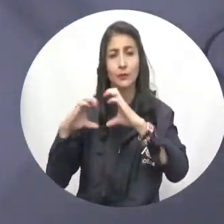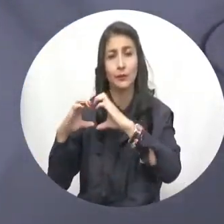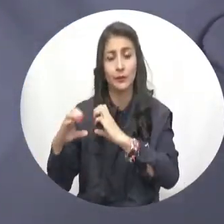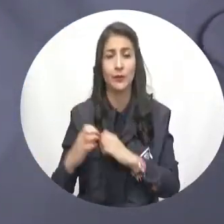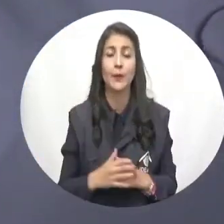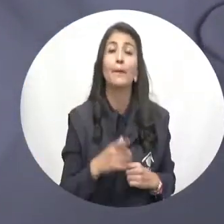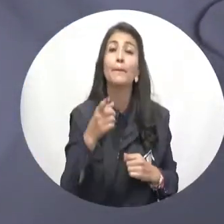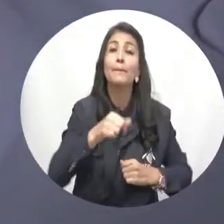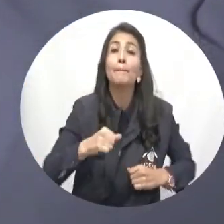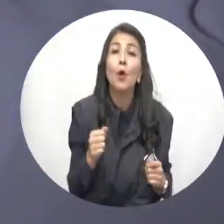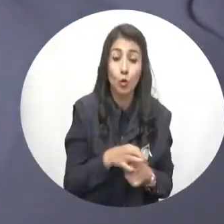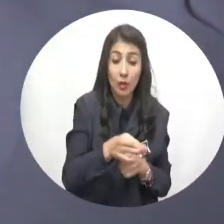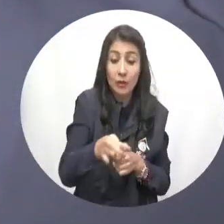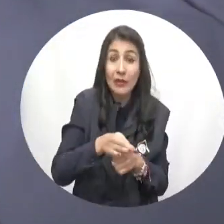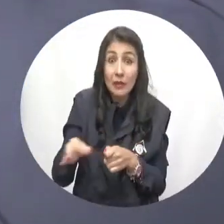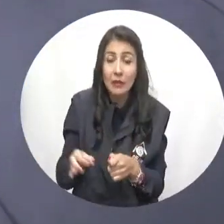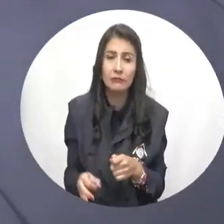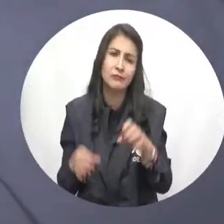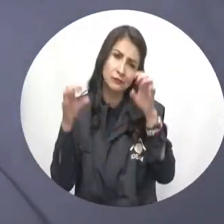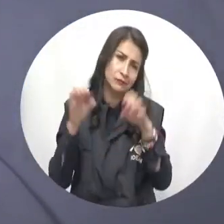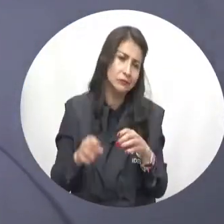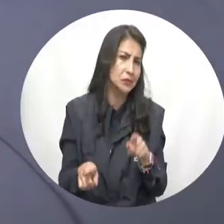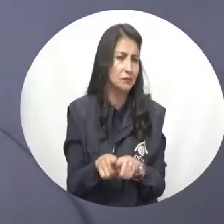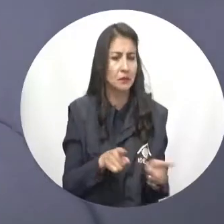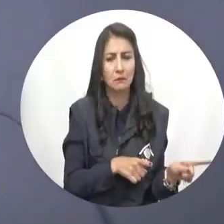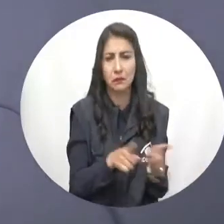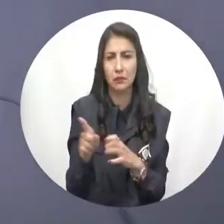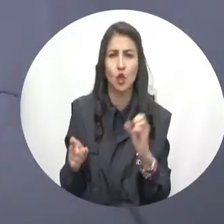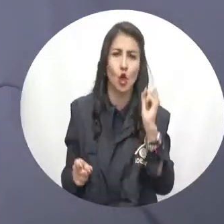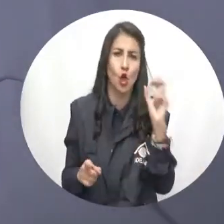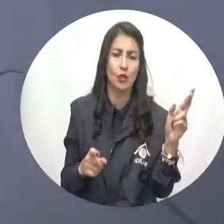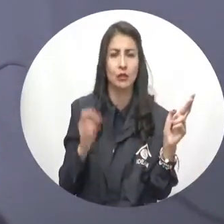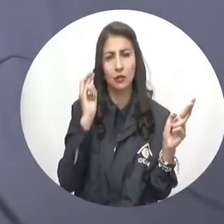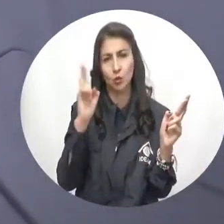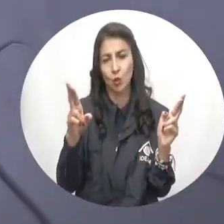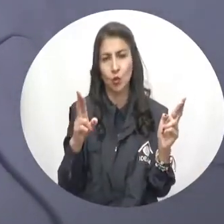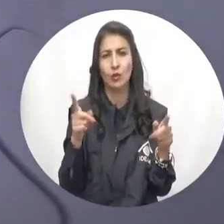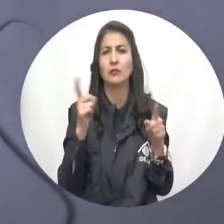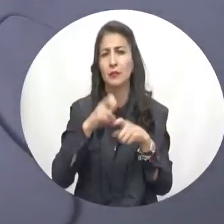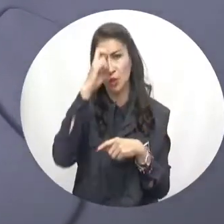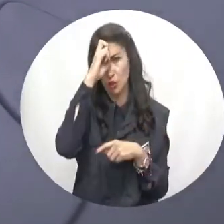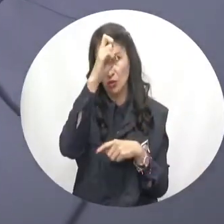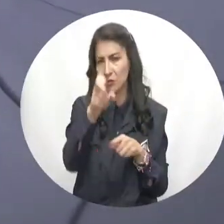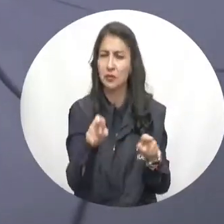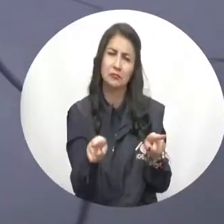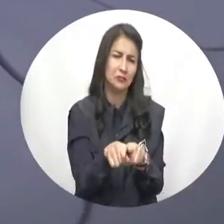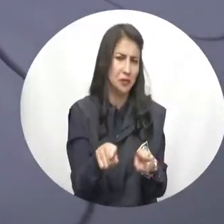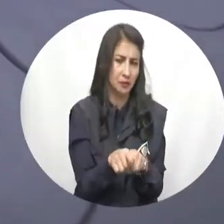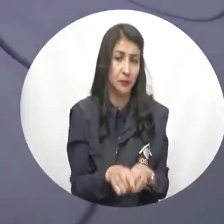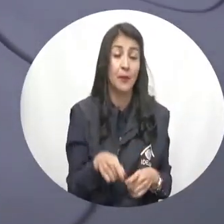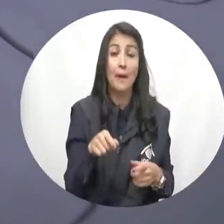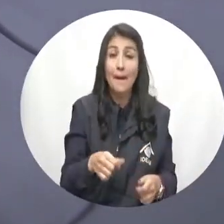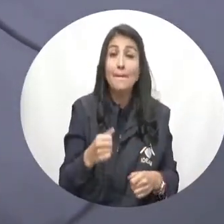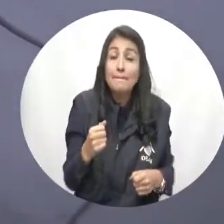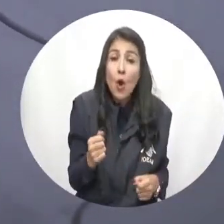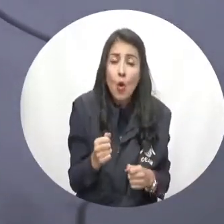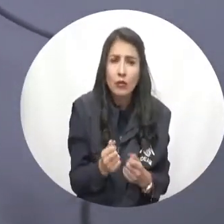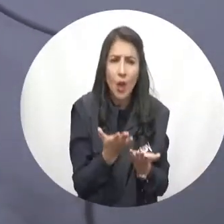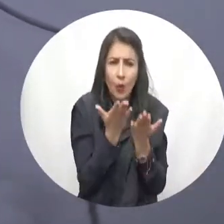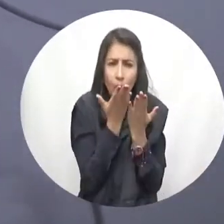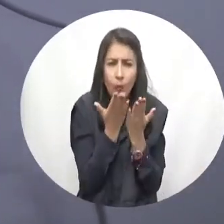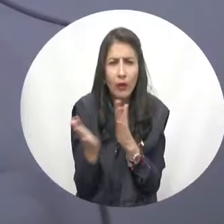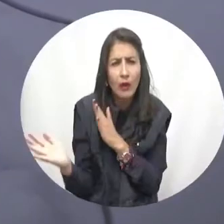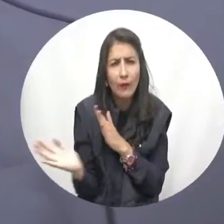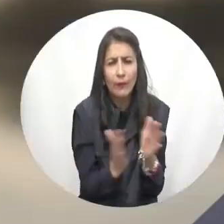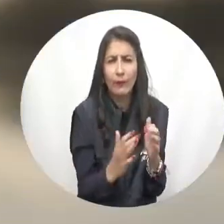Putumayo y Caquetá. Bogotá y su sabana mantienen lluvias de todo tipo en el oriente y sur de la ciudad y en el norte sabanero. La capital enfrenta